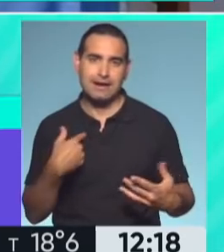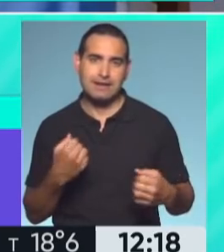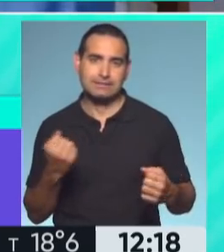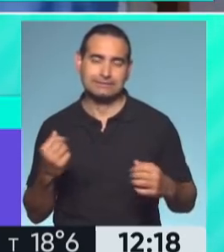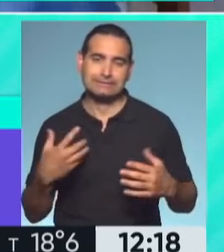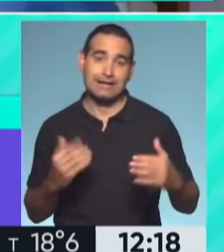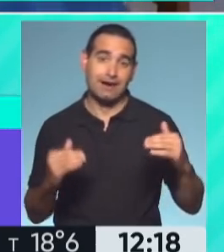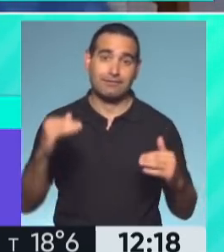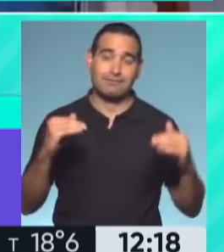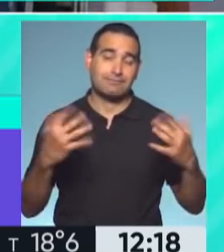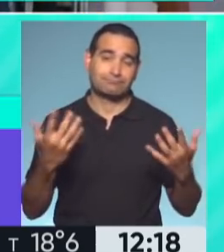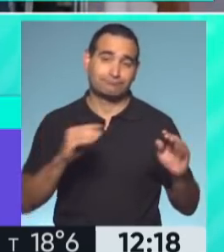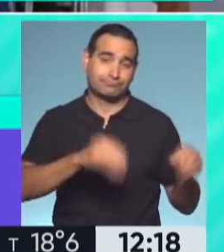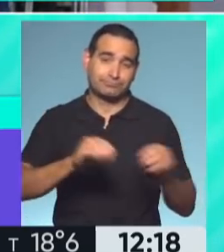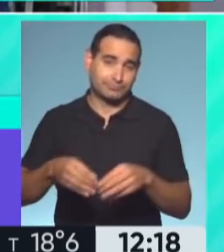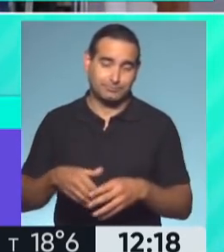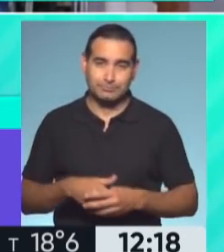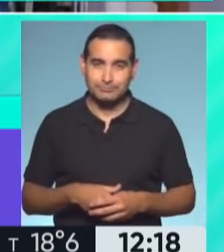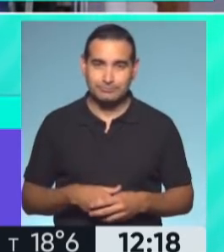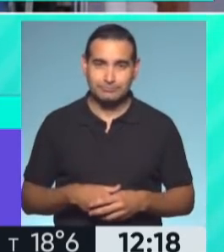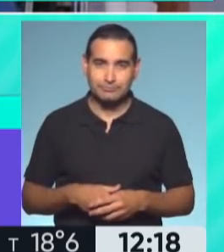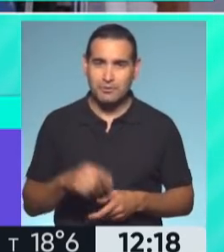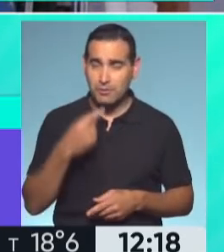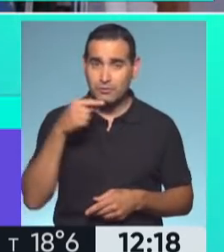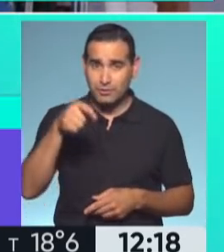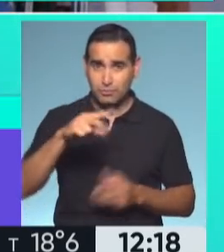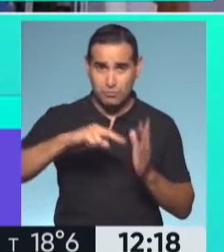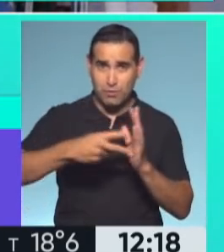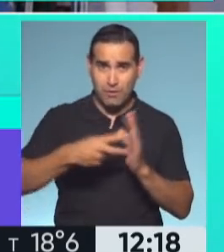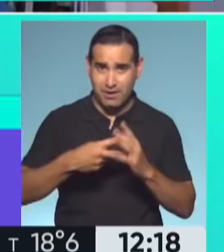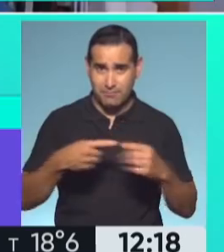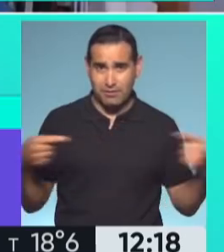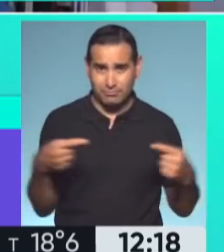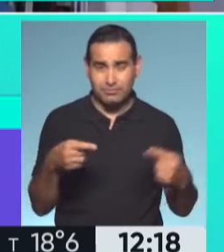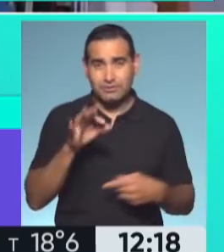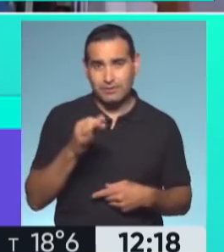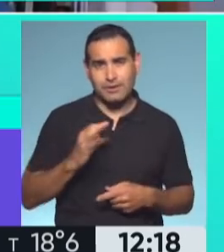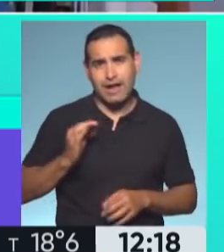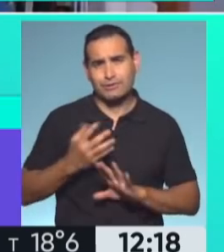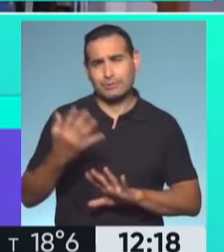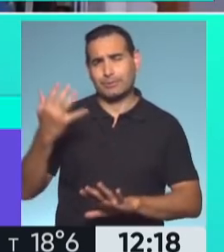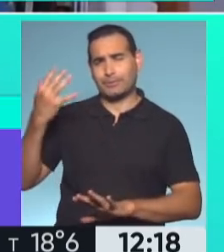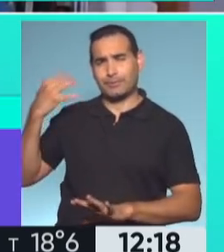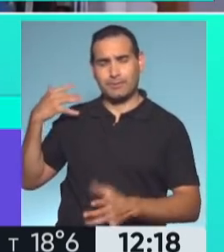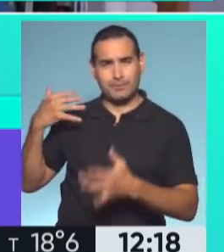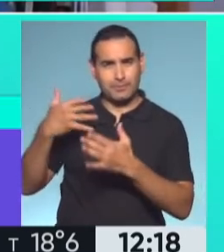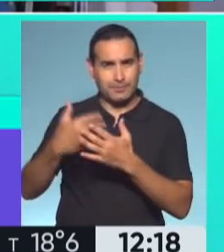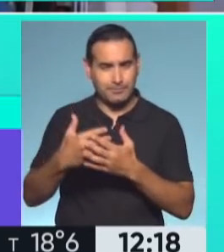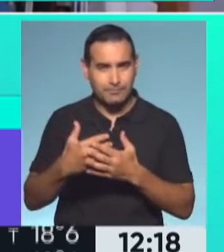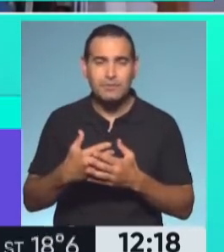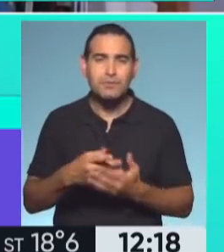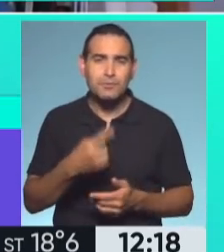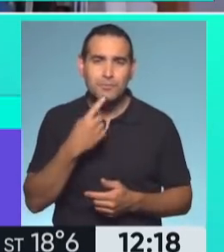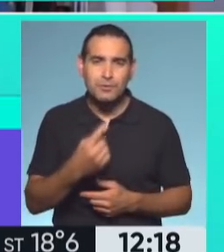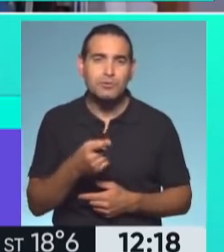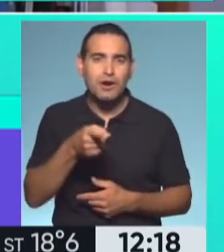lados queden ciegos. Ezequiel, este es un conflicto, como bien decías vos, el mundo lo sabe, de larga data. ¿Cuál es la visión de este